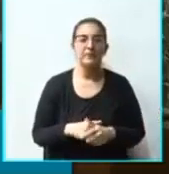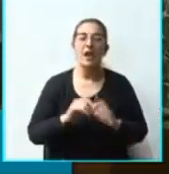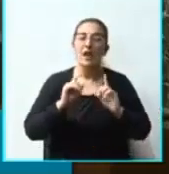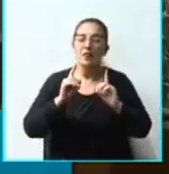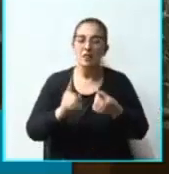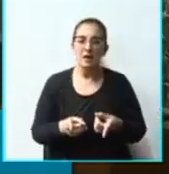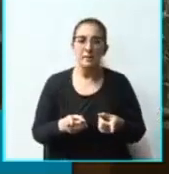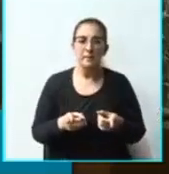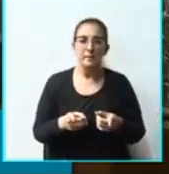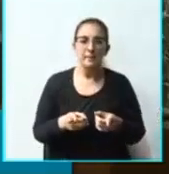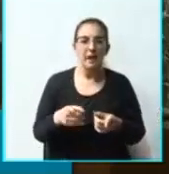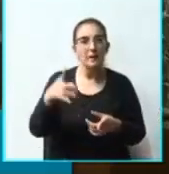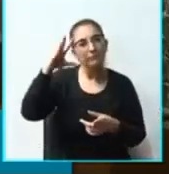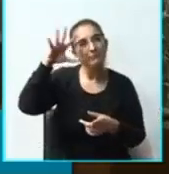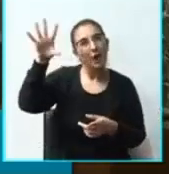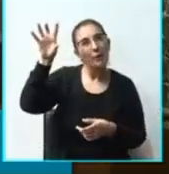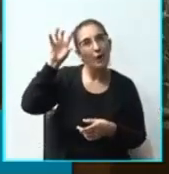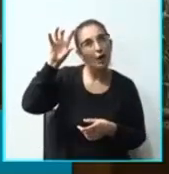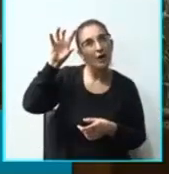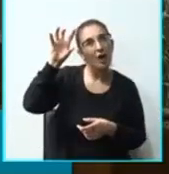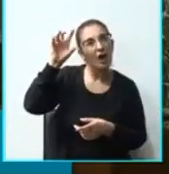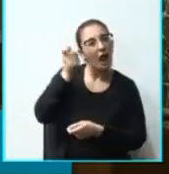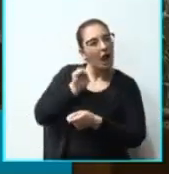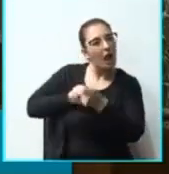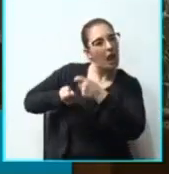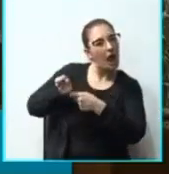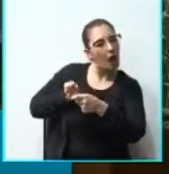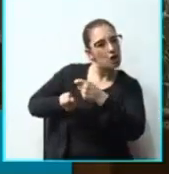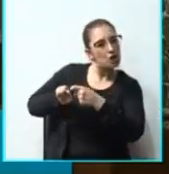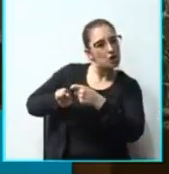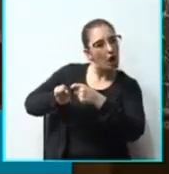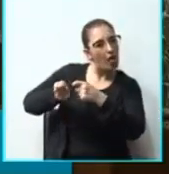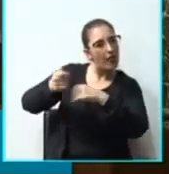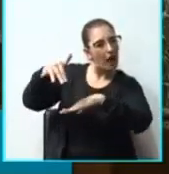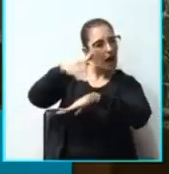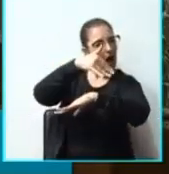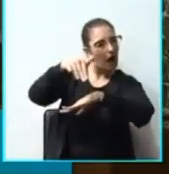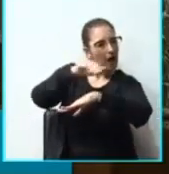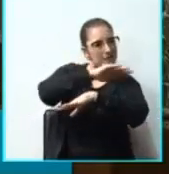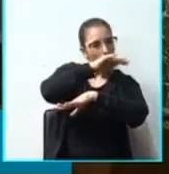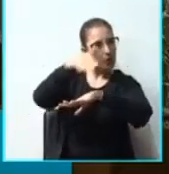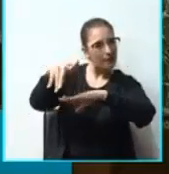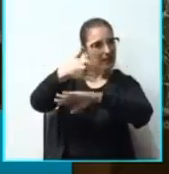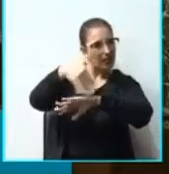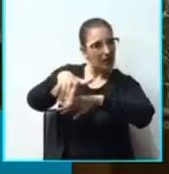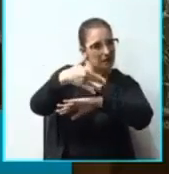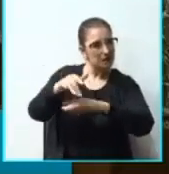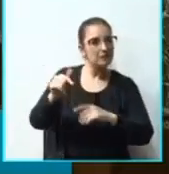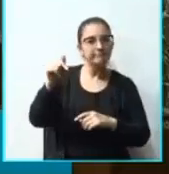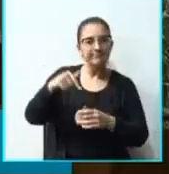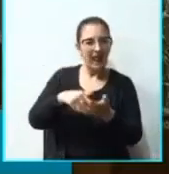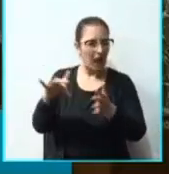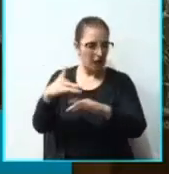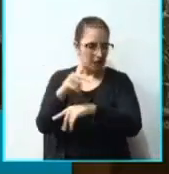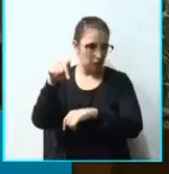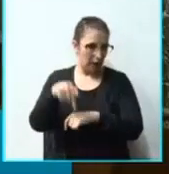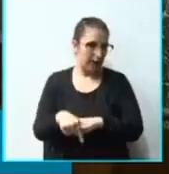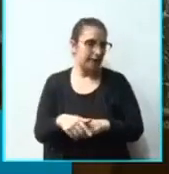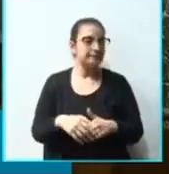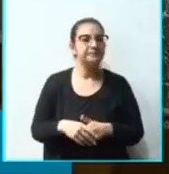También podemos recordar los negociados de las autopistas en esta ciudad, esa relación